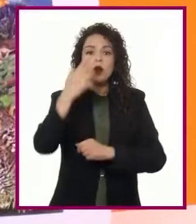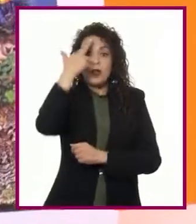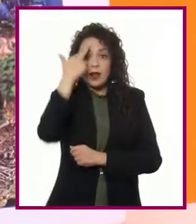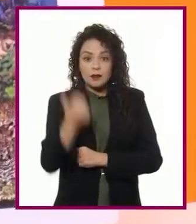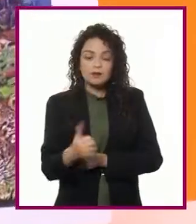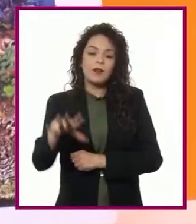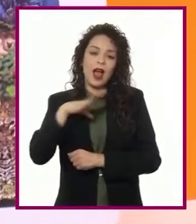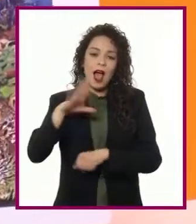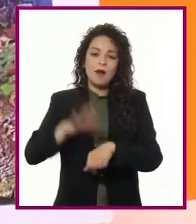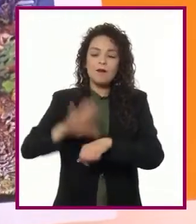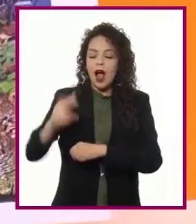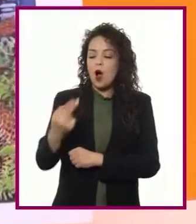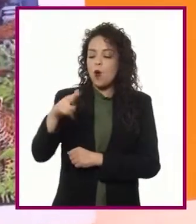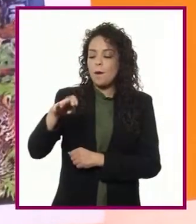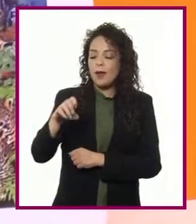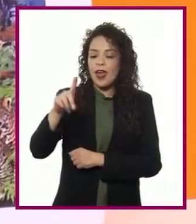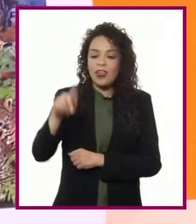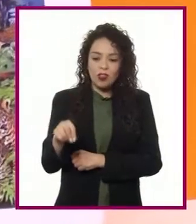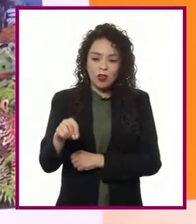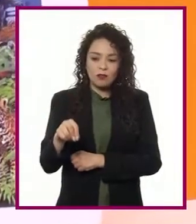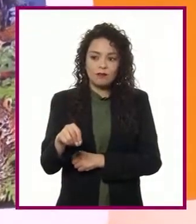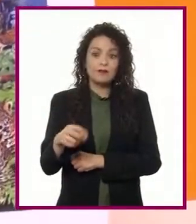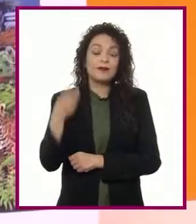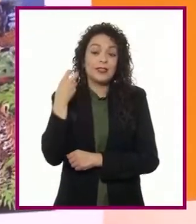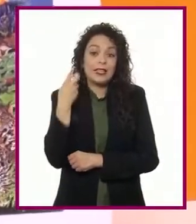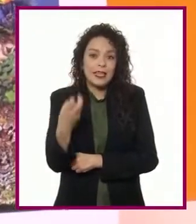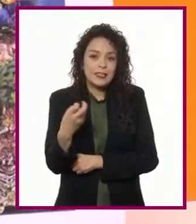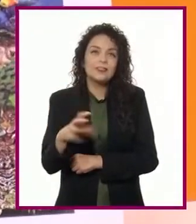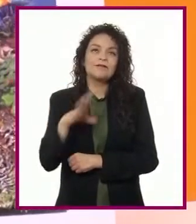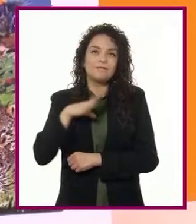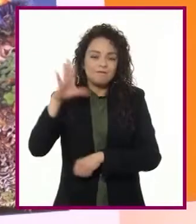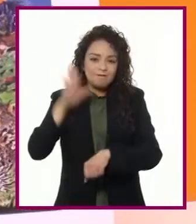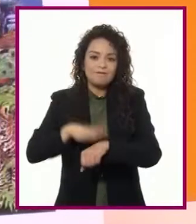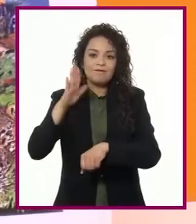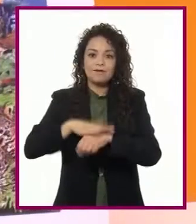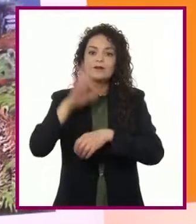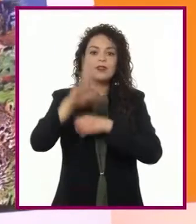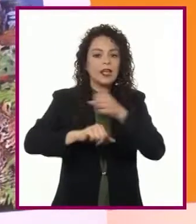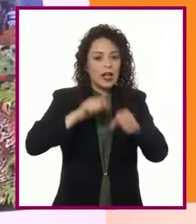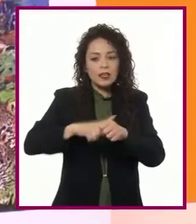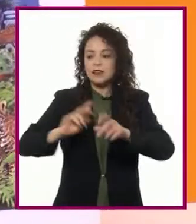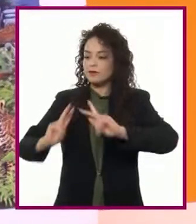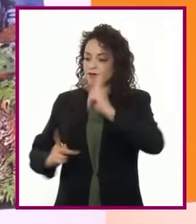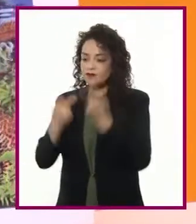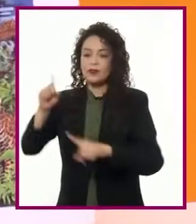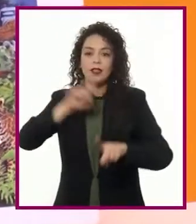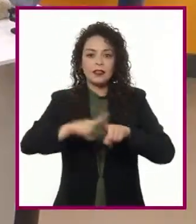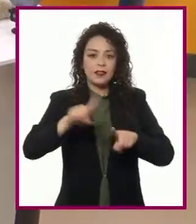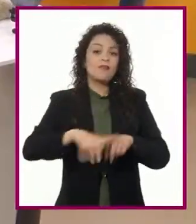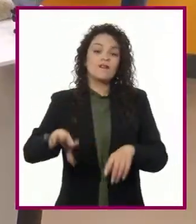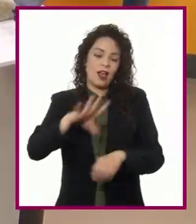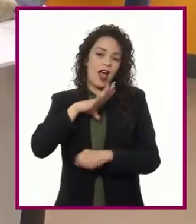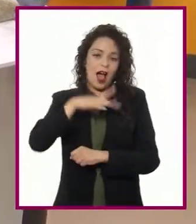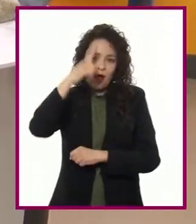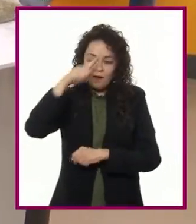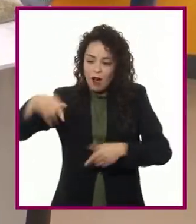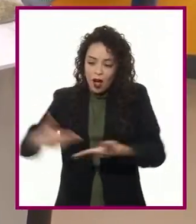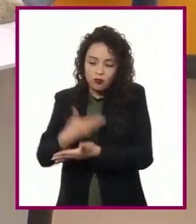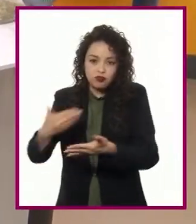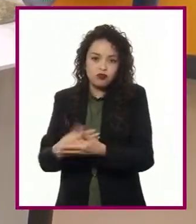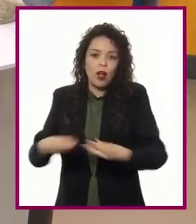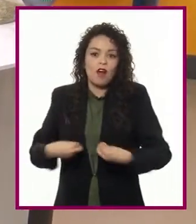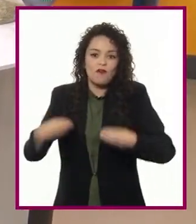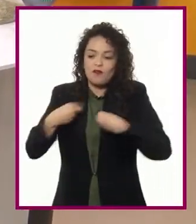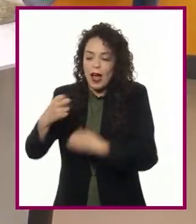más húmedo y sobre todo mucho más rico, lo que hace que más especies vegetales y animales puedan vivir ahí.